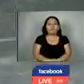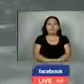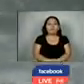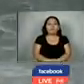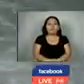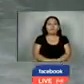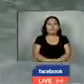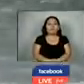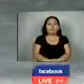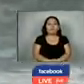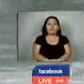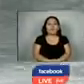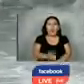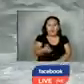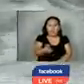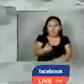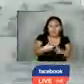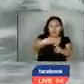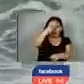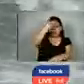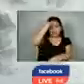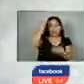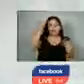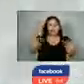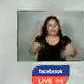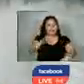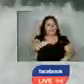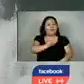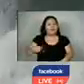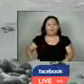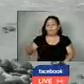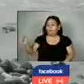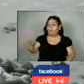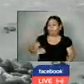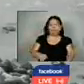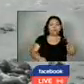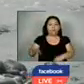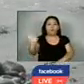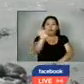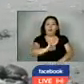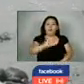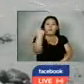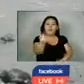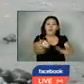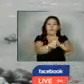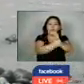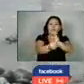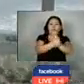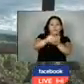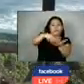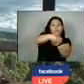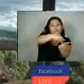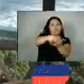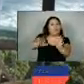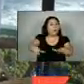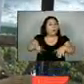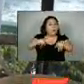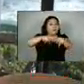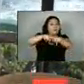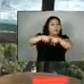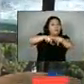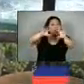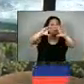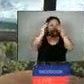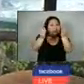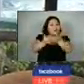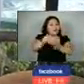A partir de este fin de semana, El Salvador reunirá a los mejores surfistas del mundo durante la realización de Surf City El